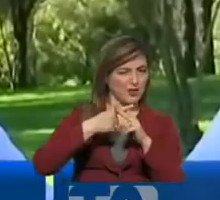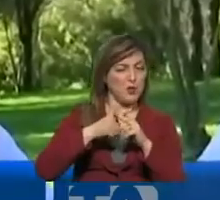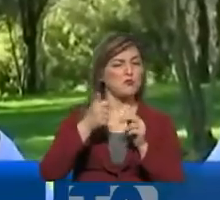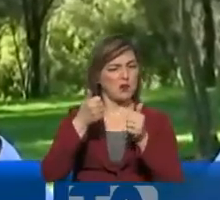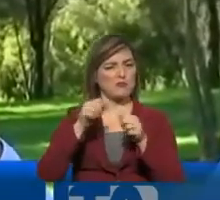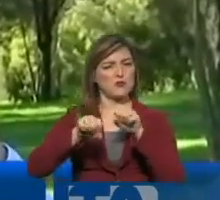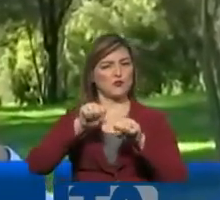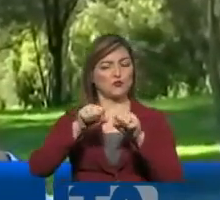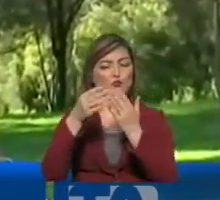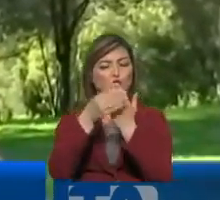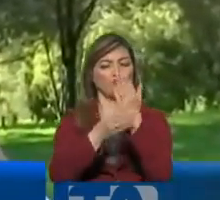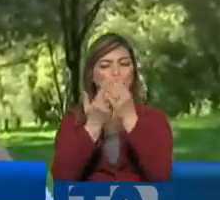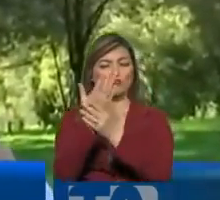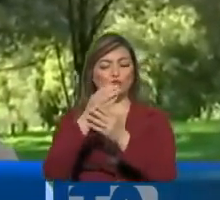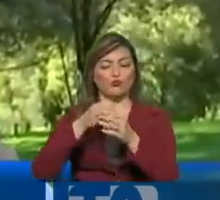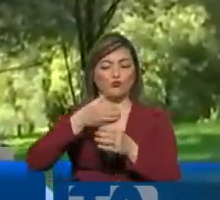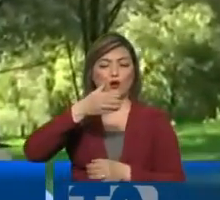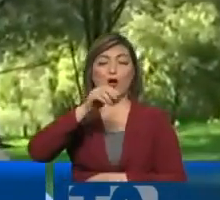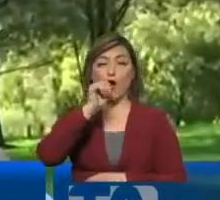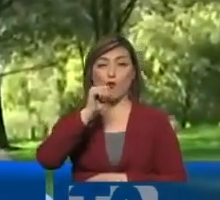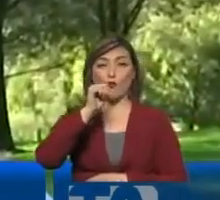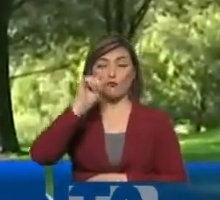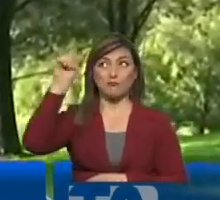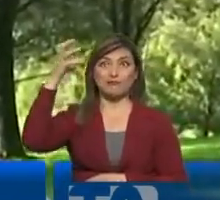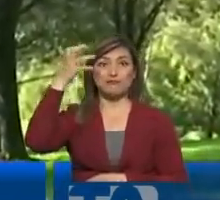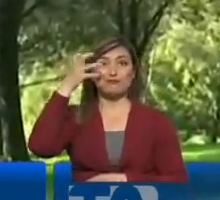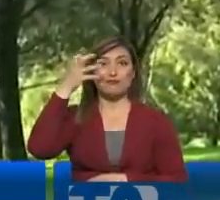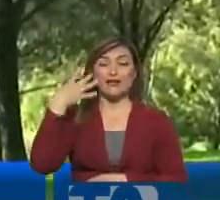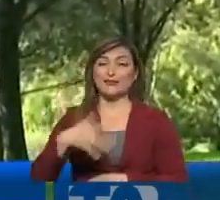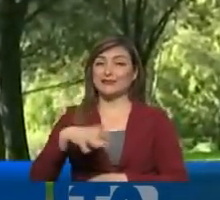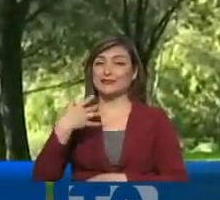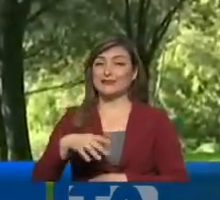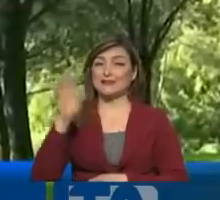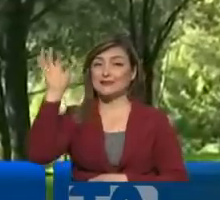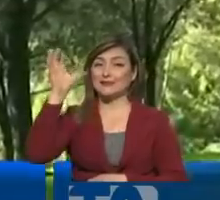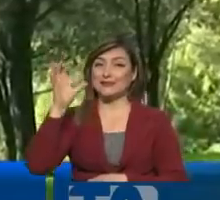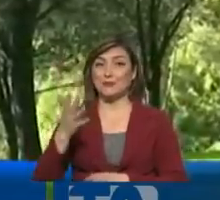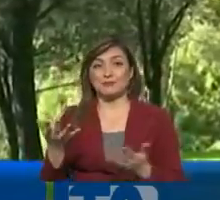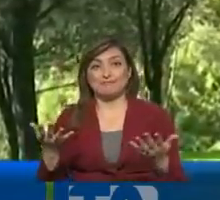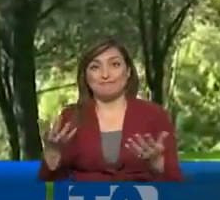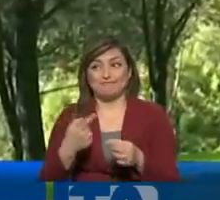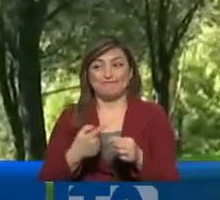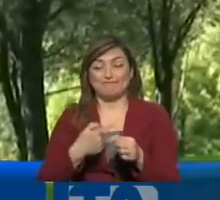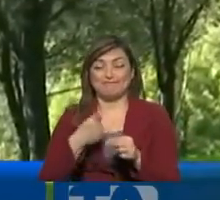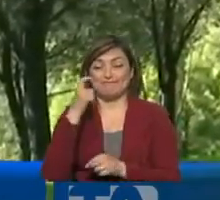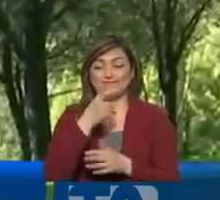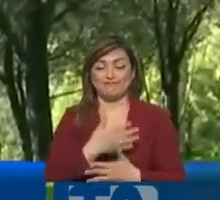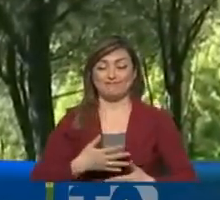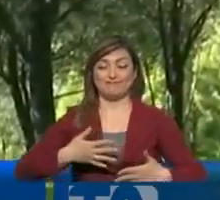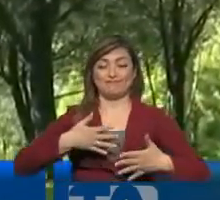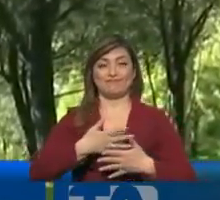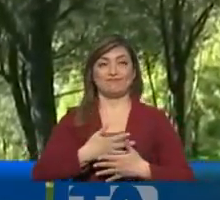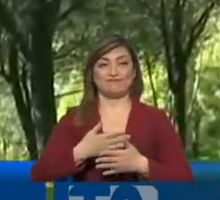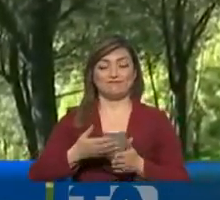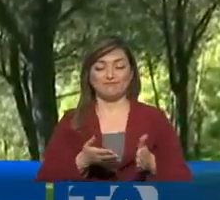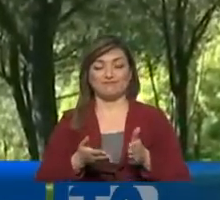guantes y la hidratación adecuada, ya que se viene la temporada de verano y usted sabe el clima de Quito cómo es. Entonces, para disfrutar estas